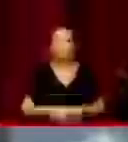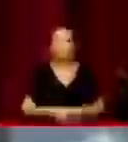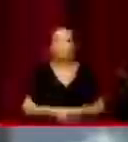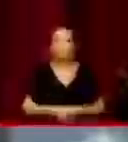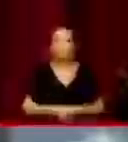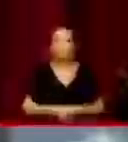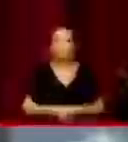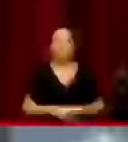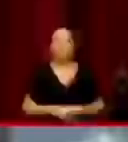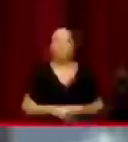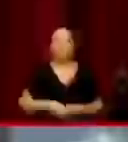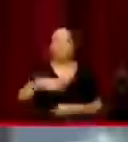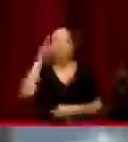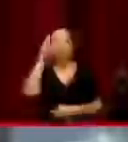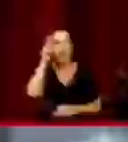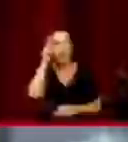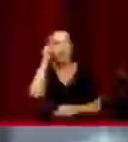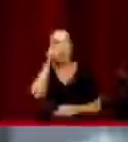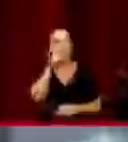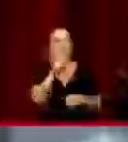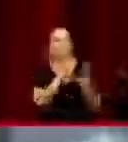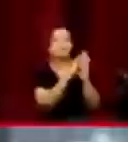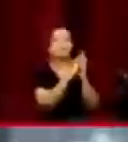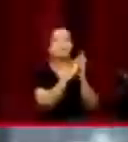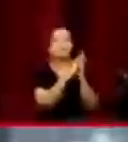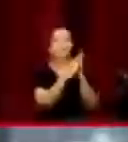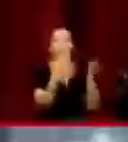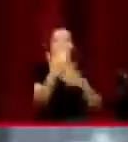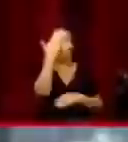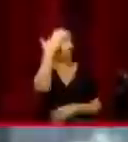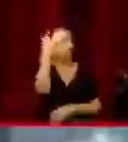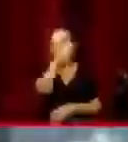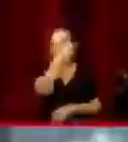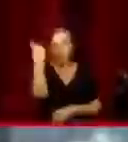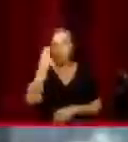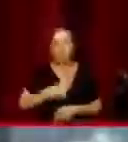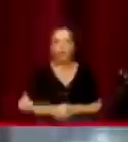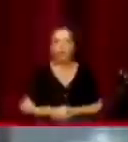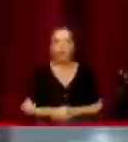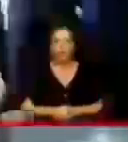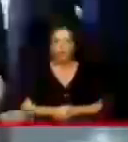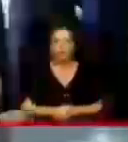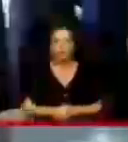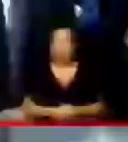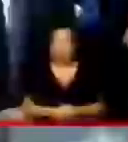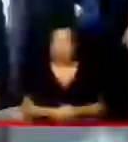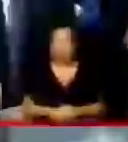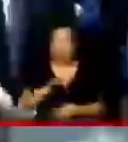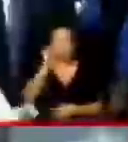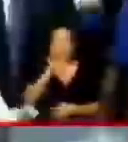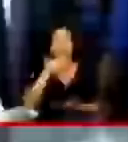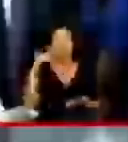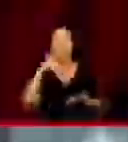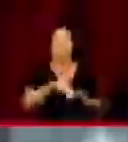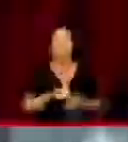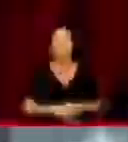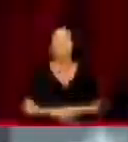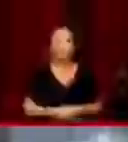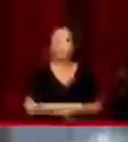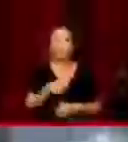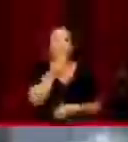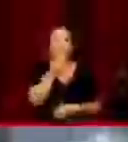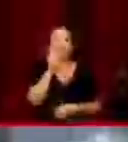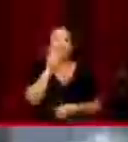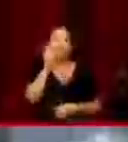que se dieron en el año 2006 o cuando se cancelaron los casi 10.000 millones. Así que hay que negociar y negociar. De